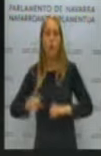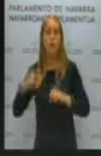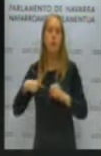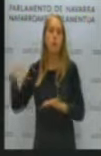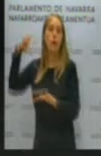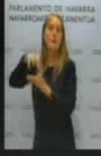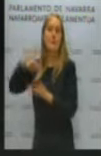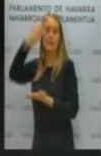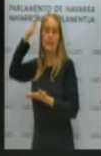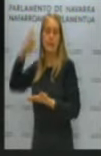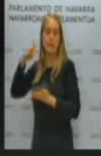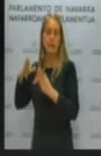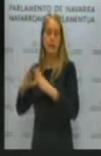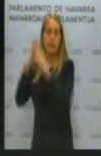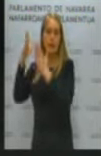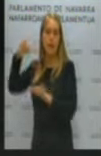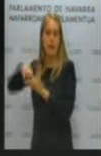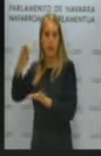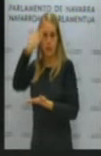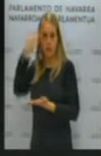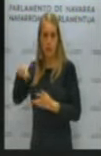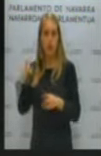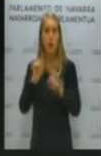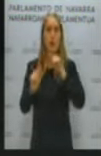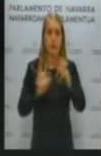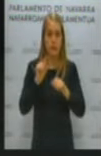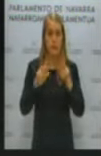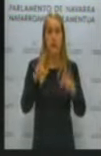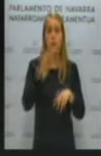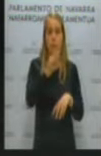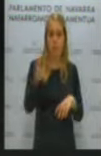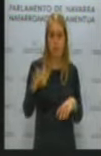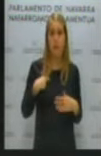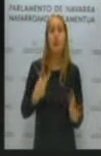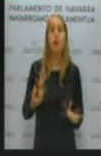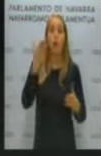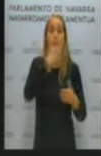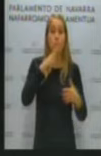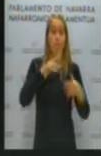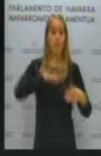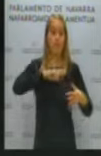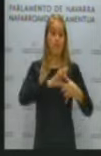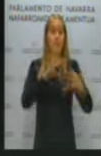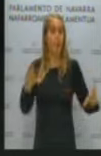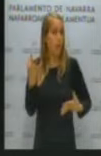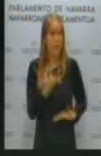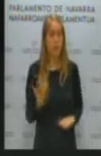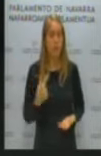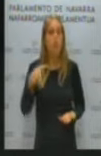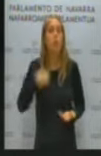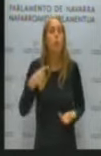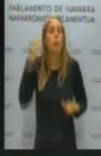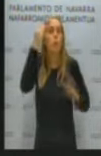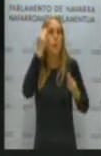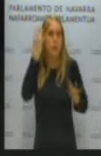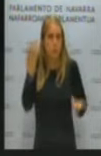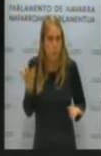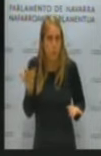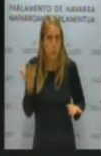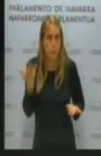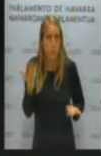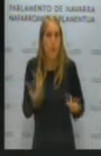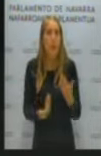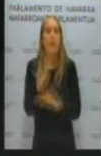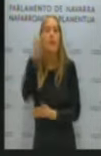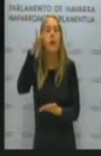así critica al Partido Socialista, la escuela debe ser laica, es lo que usted dice, y yo me pregunto, usted el día de la que se vote